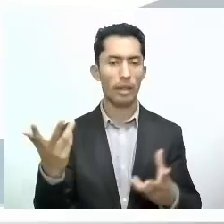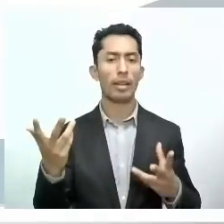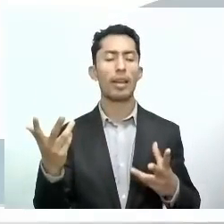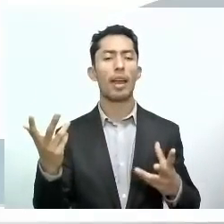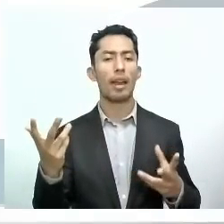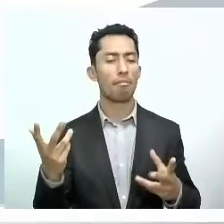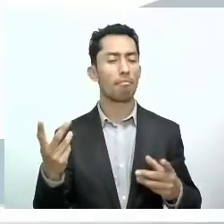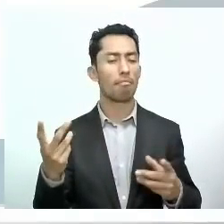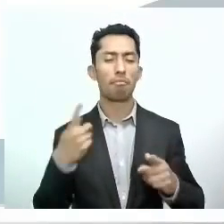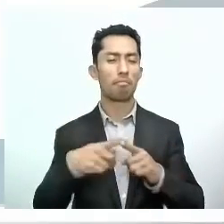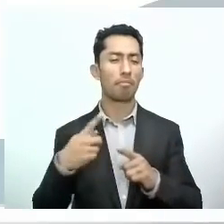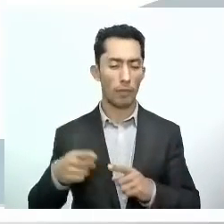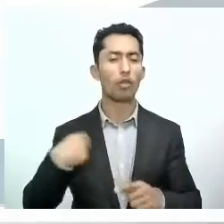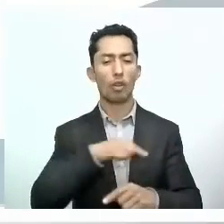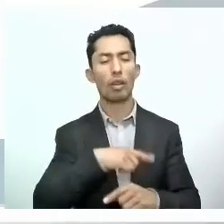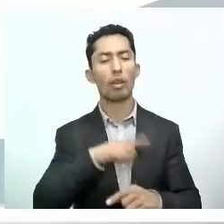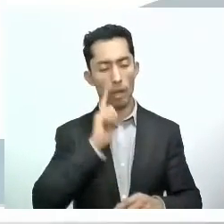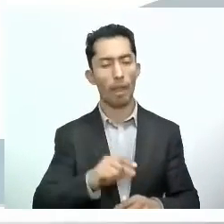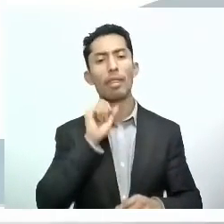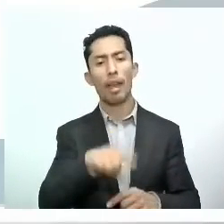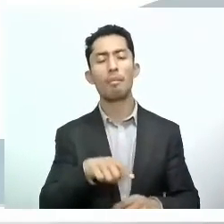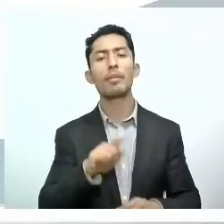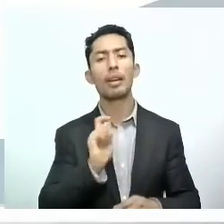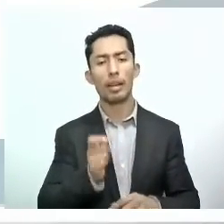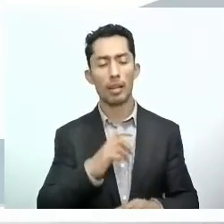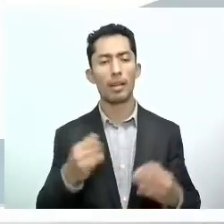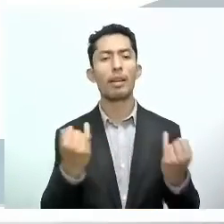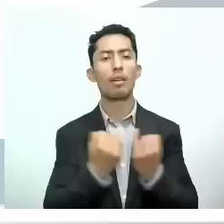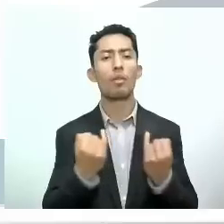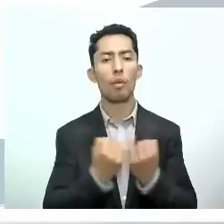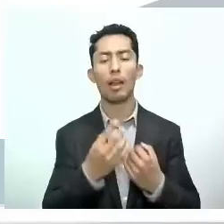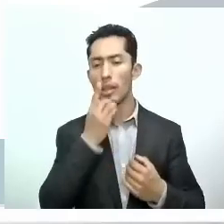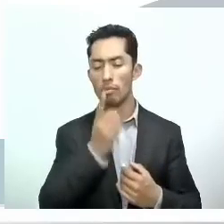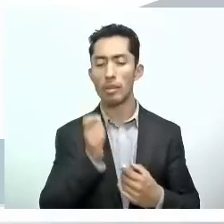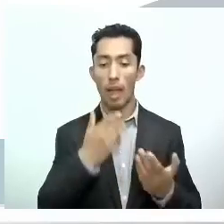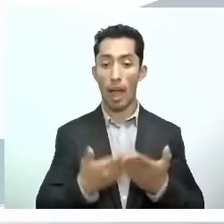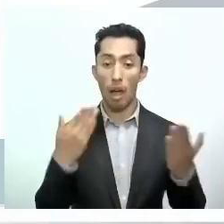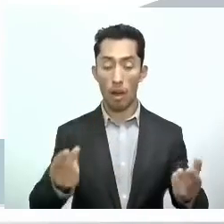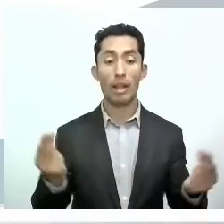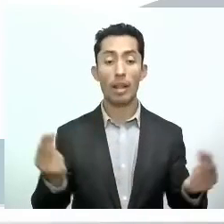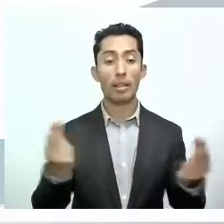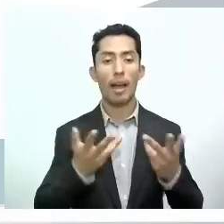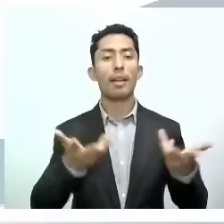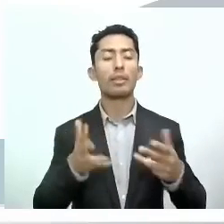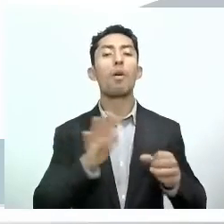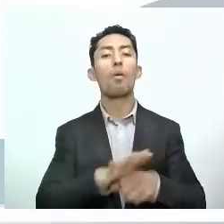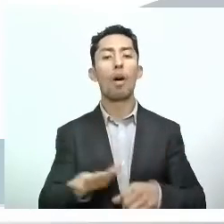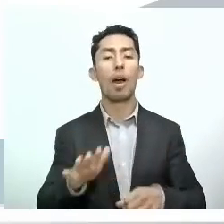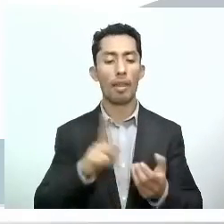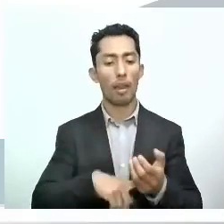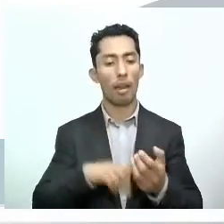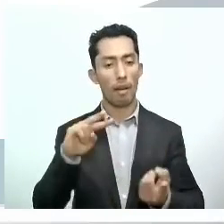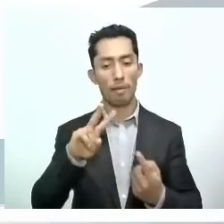y nosotros además de eso, también decimos que ahora lo que tenemos que hacer es, en esta visión de